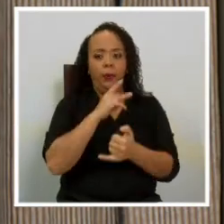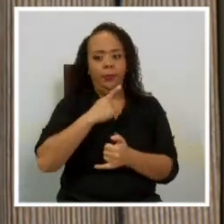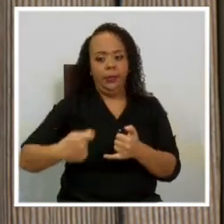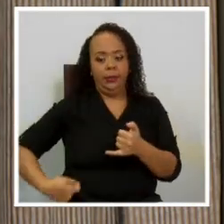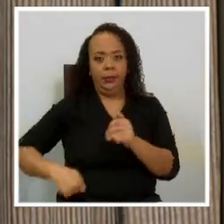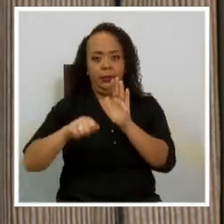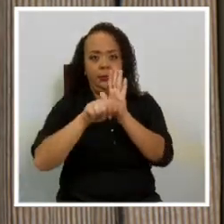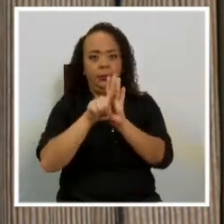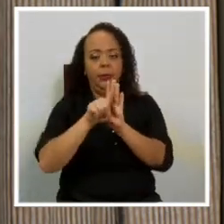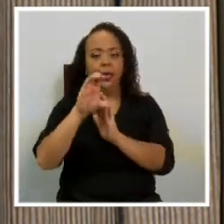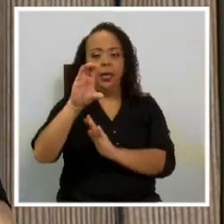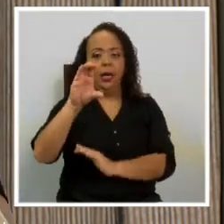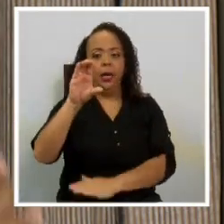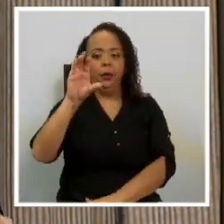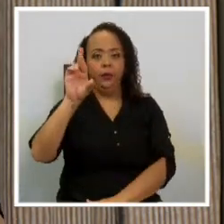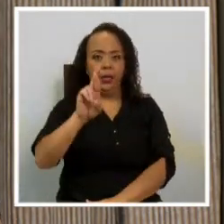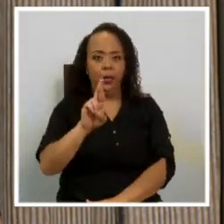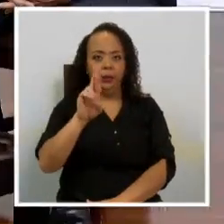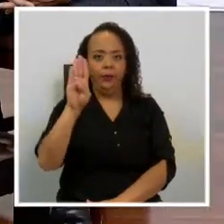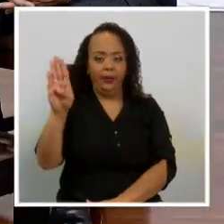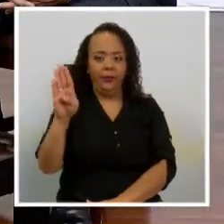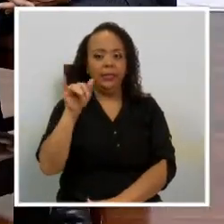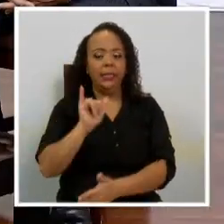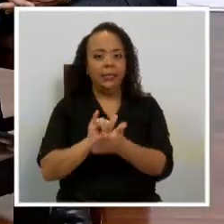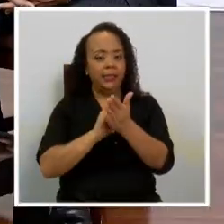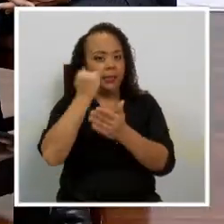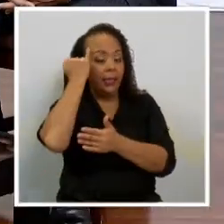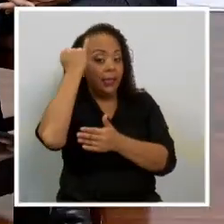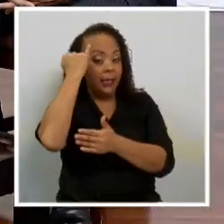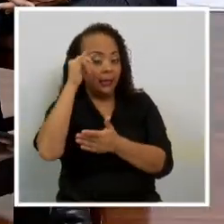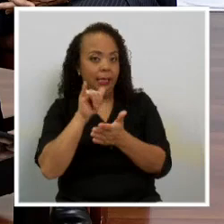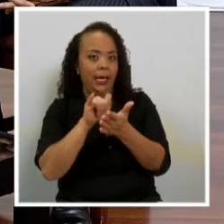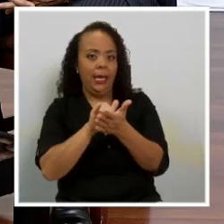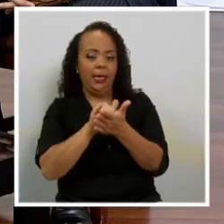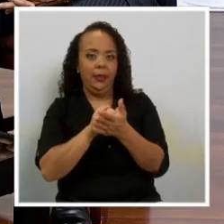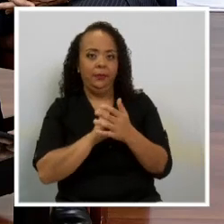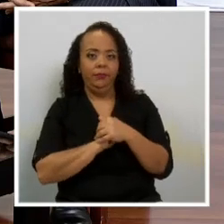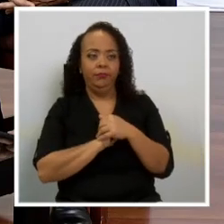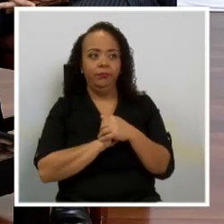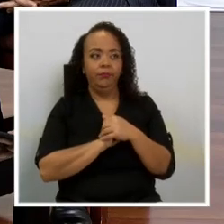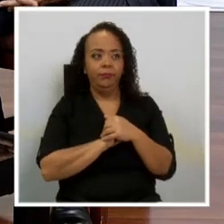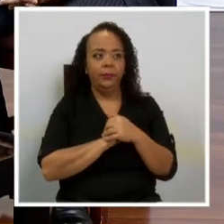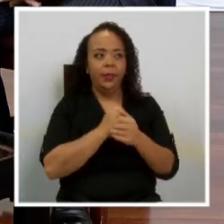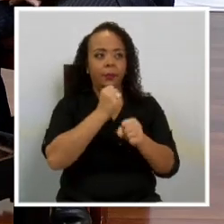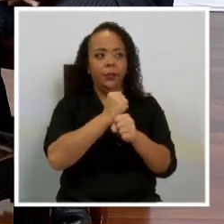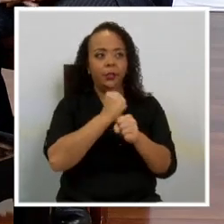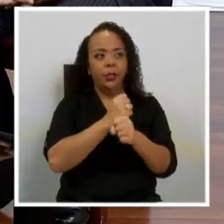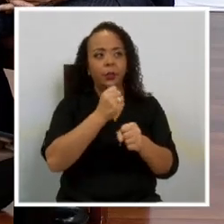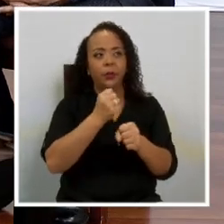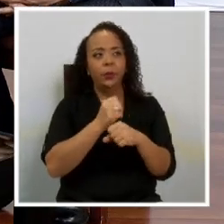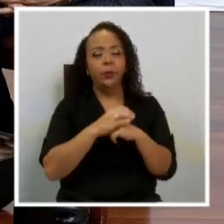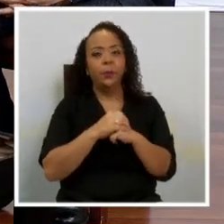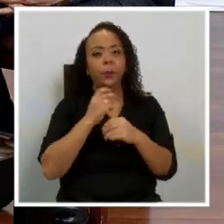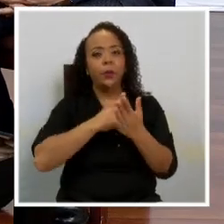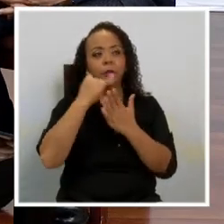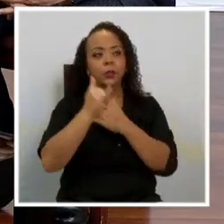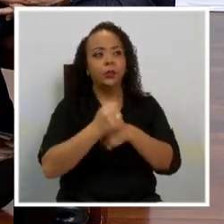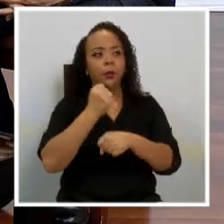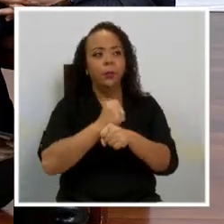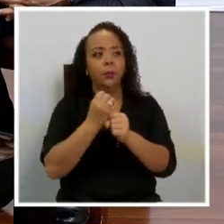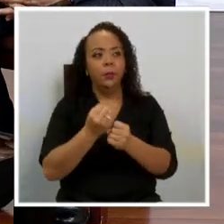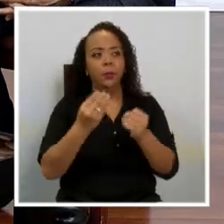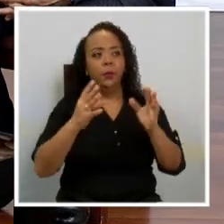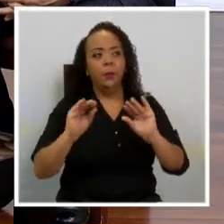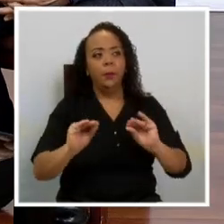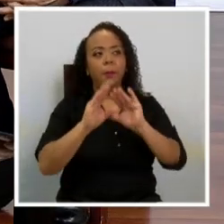Congreso, Carlos Ricardo Benavides. O sea, esas son las iniciativas que están ahí en juego. El proyecto de empleo público ya está ahí, está clarísimo,